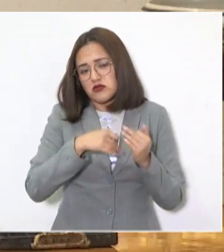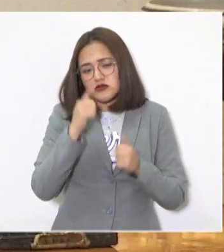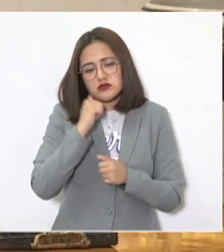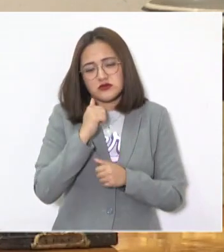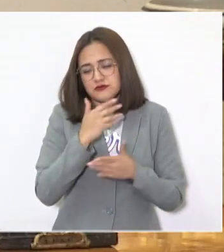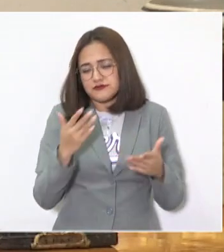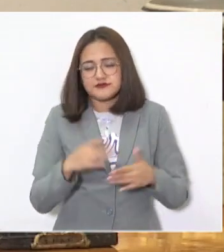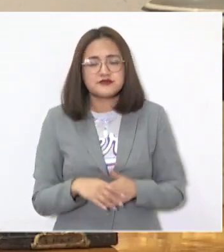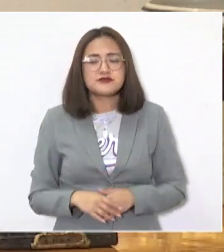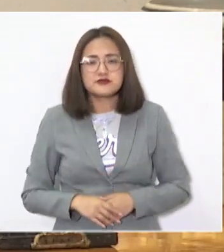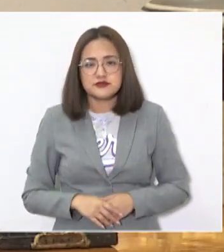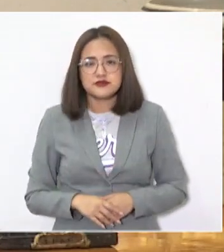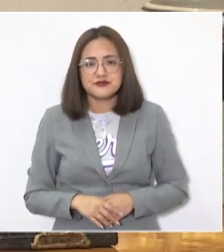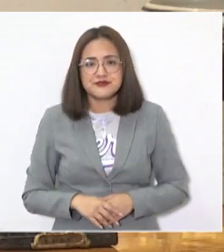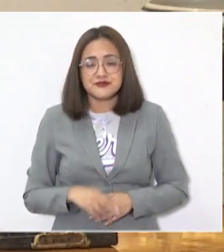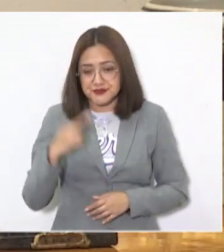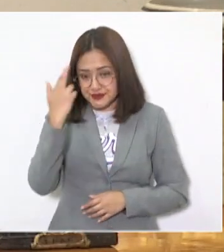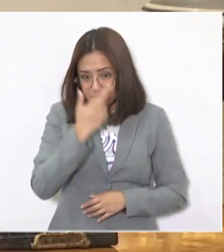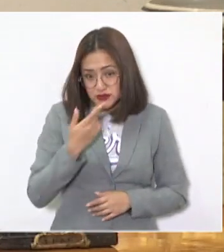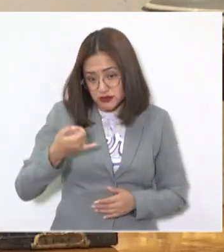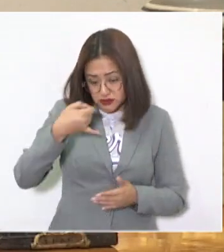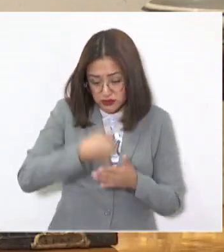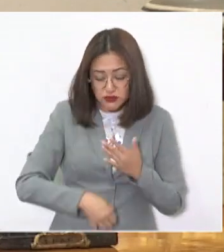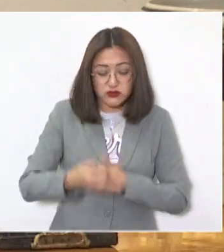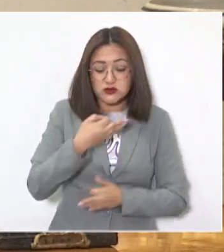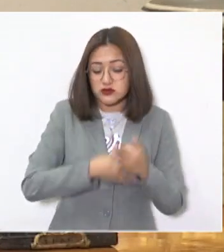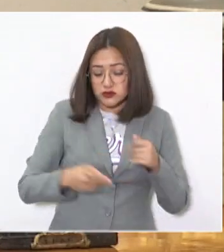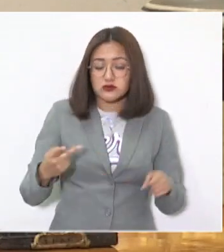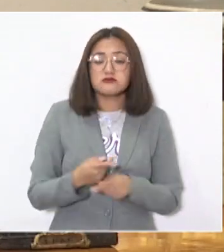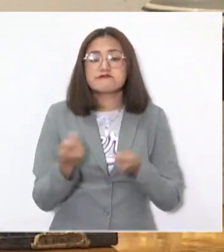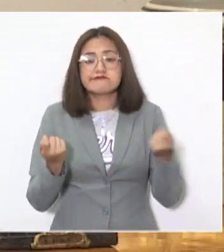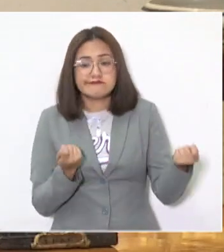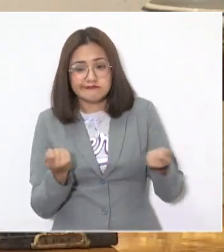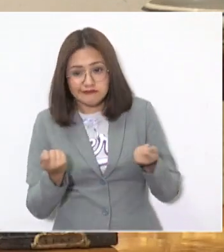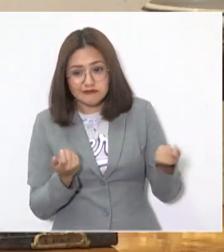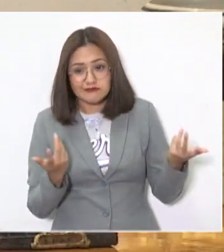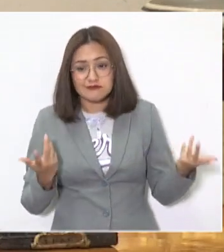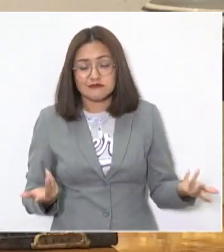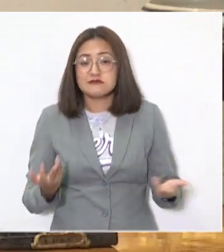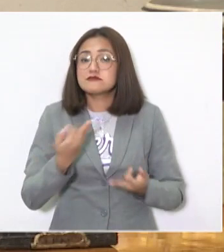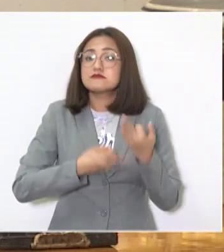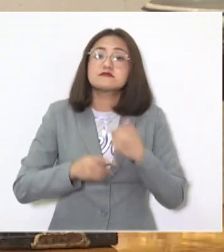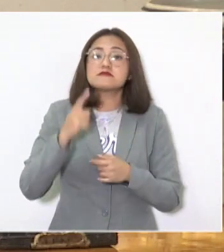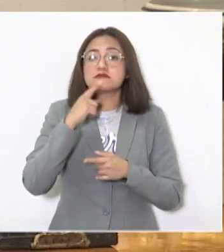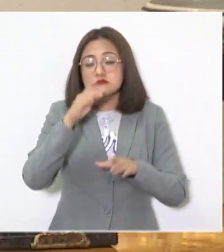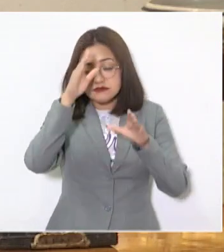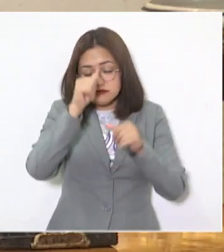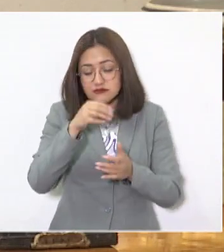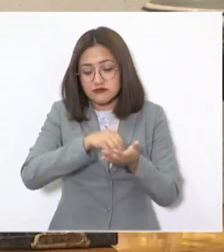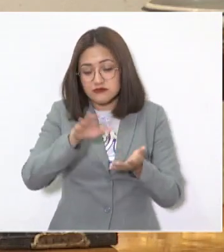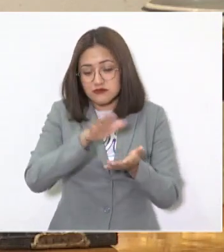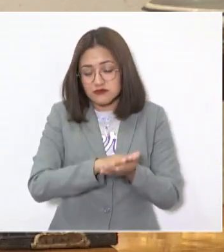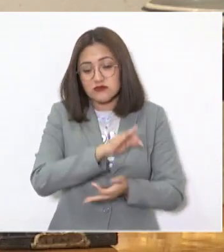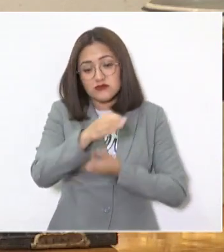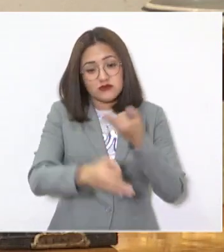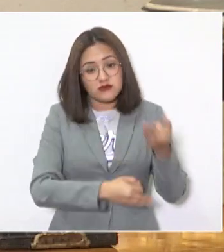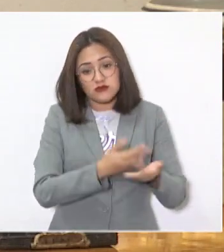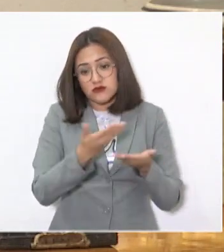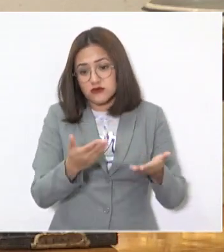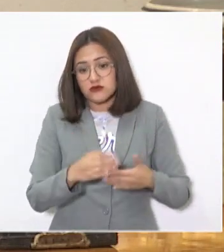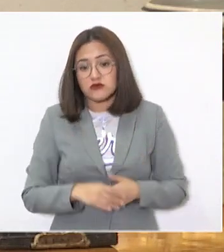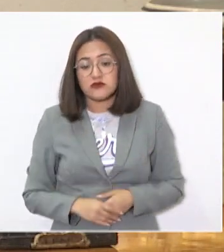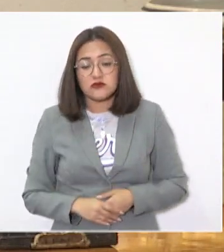casos. Revisa la auditoría todas las operaciones, todos los contratos,